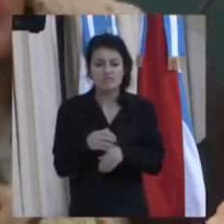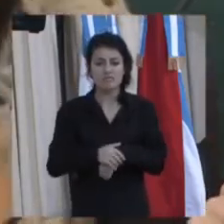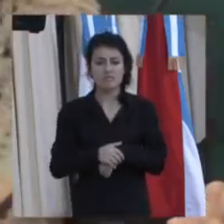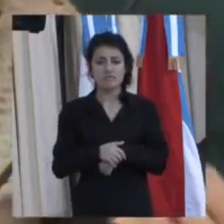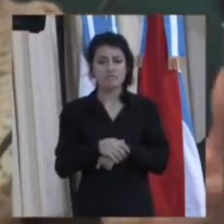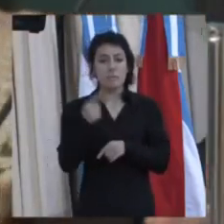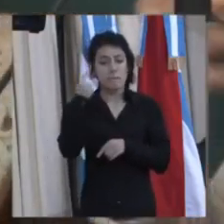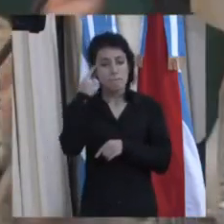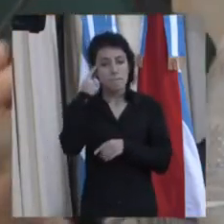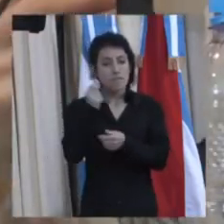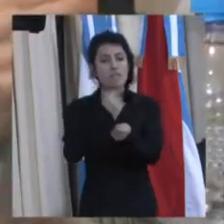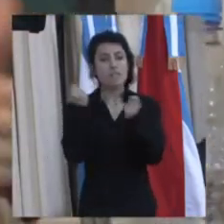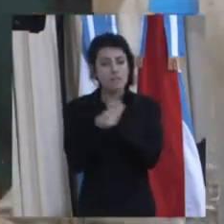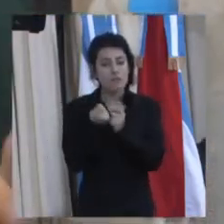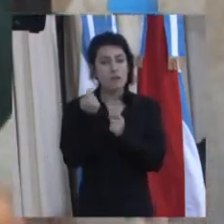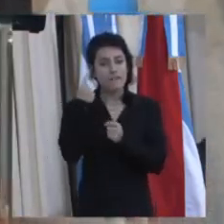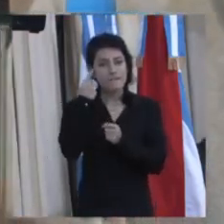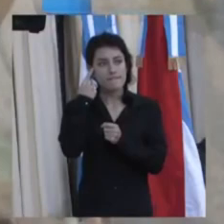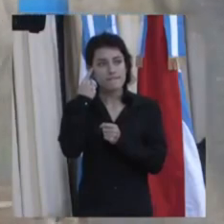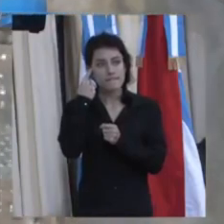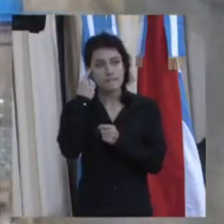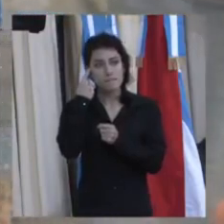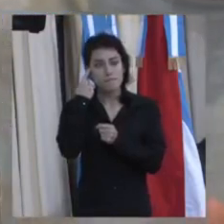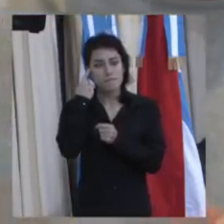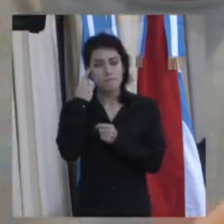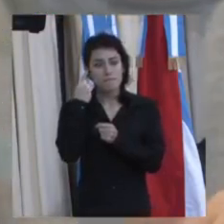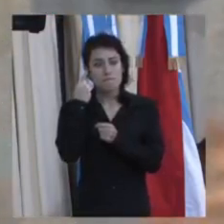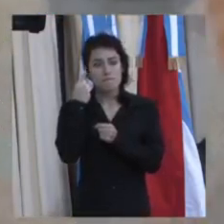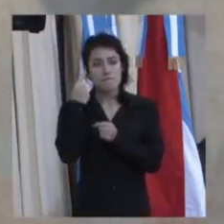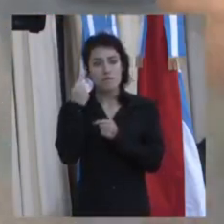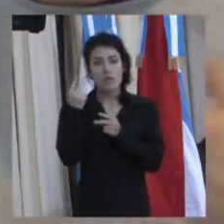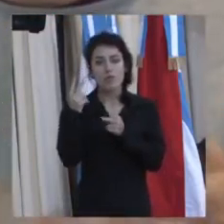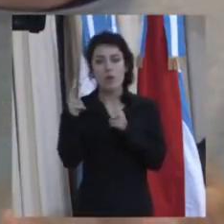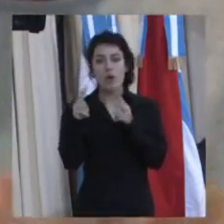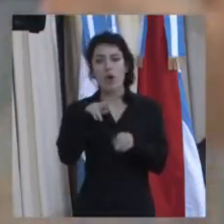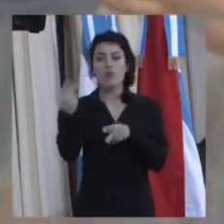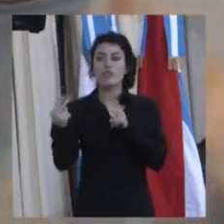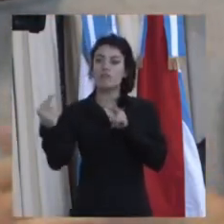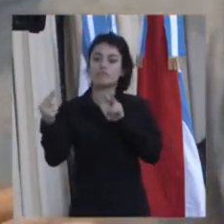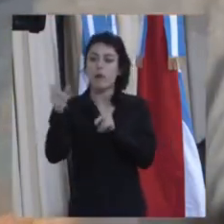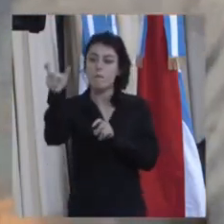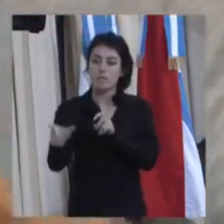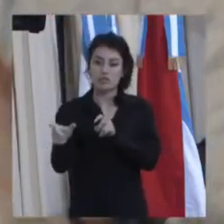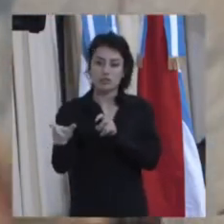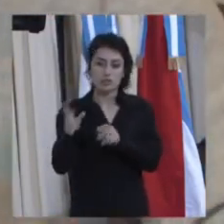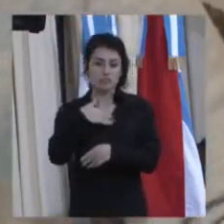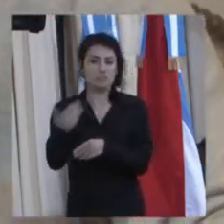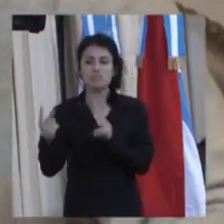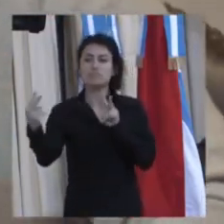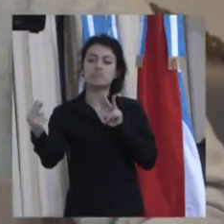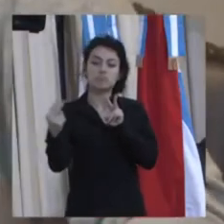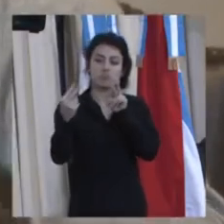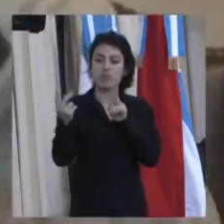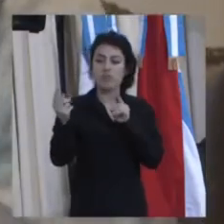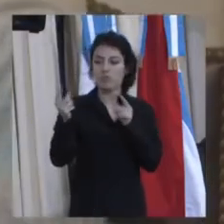Tratar de pensar la Reforma a partir de otras posiciones de sujetos, desde otros actores sociales, es